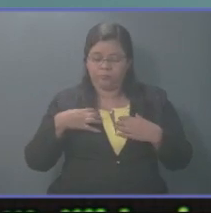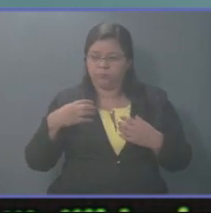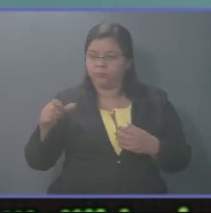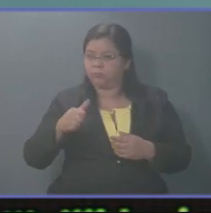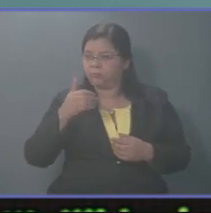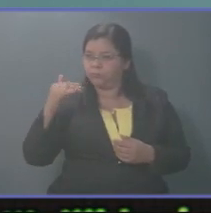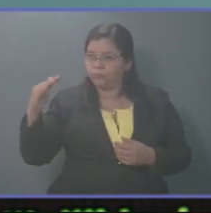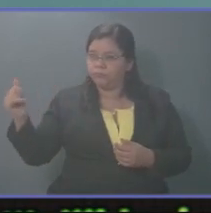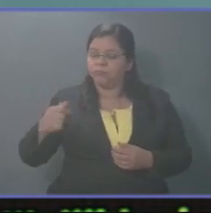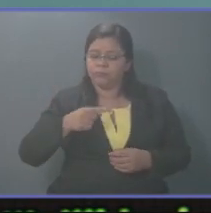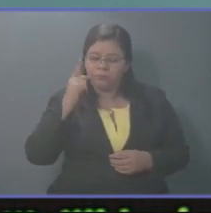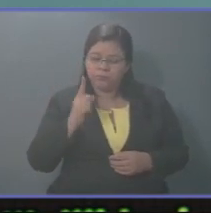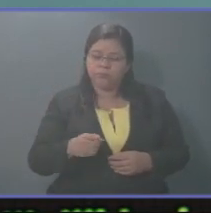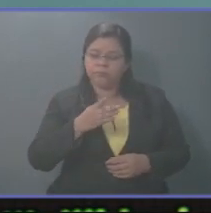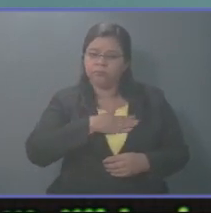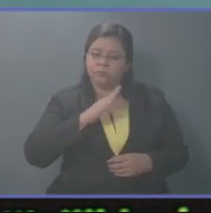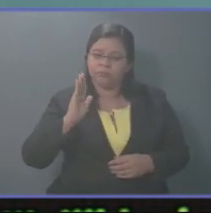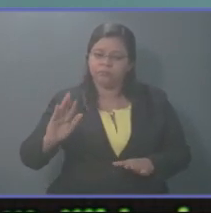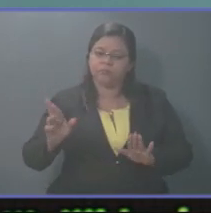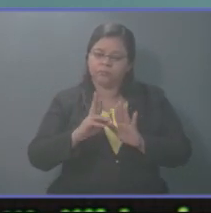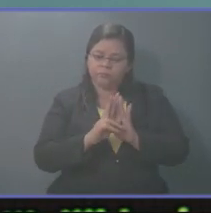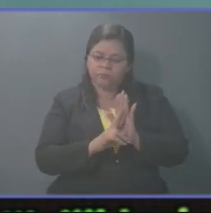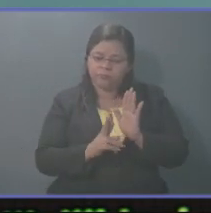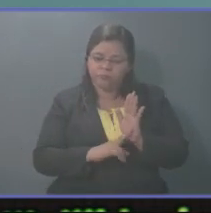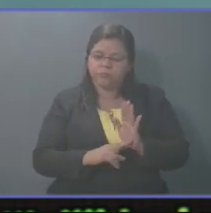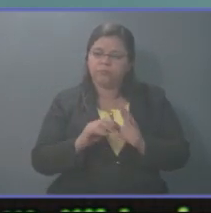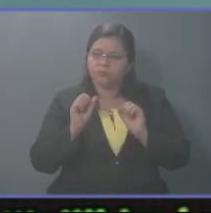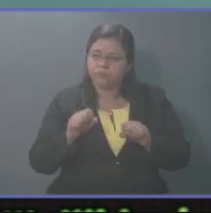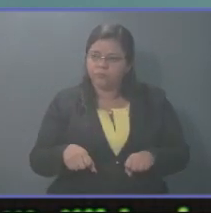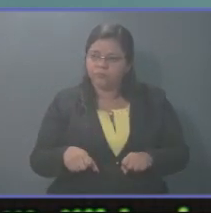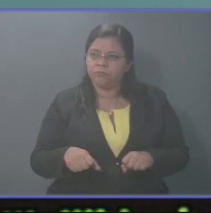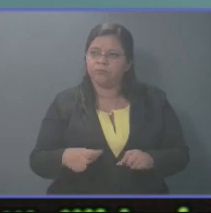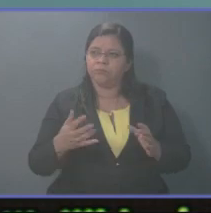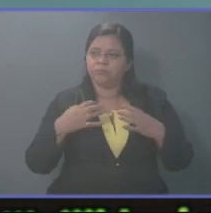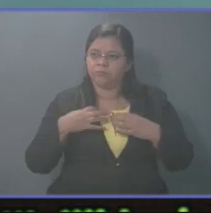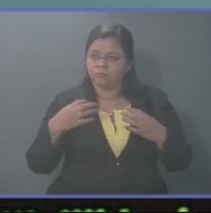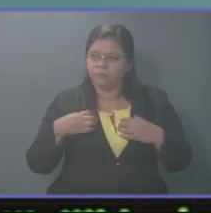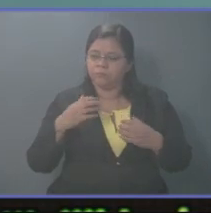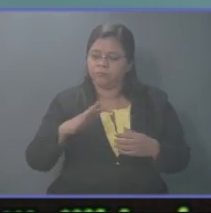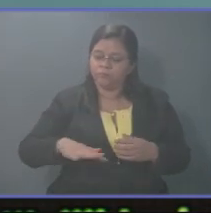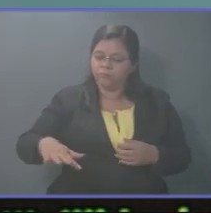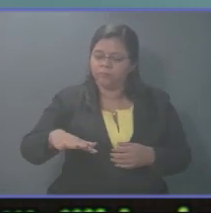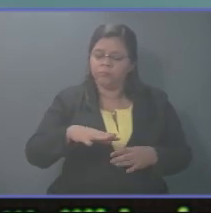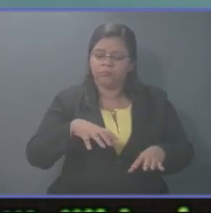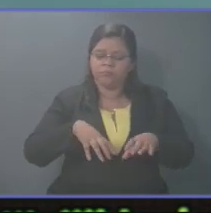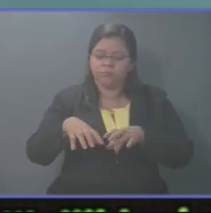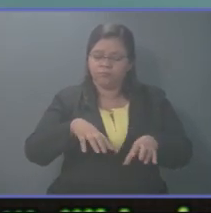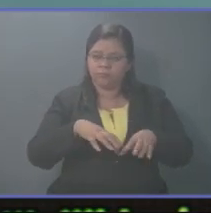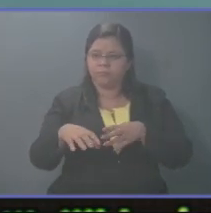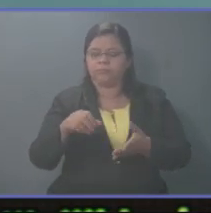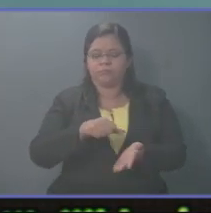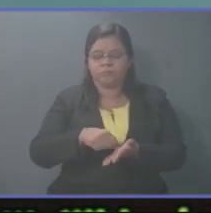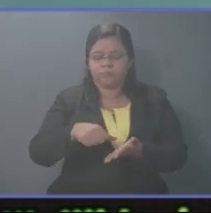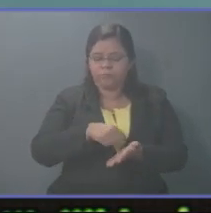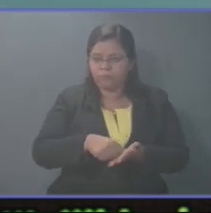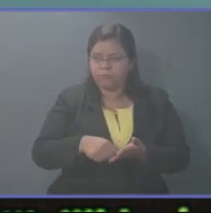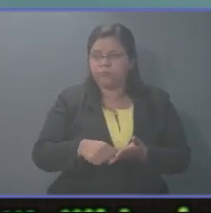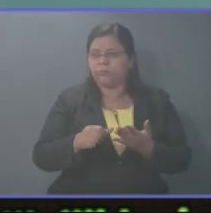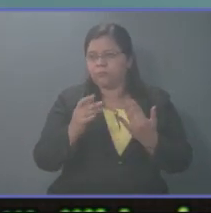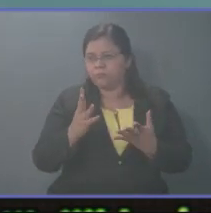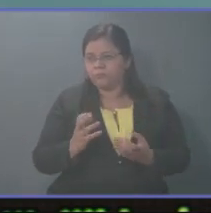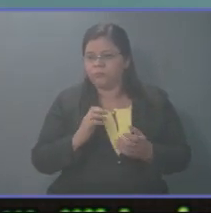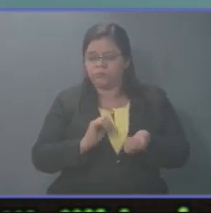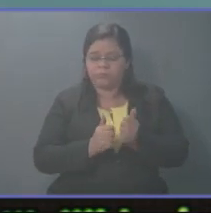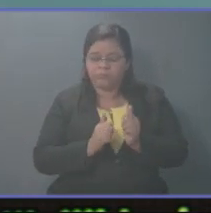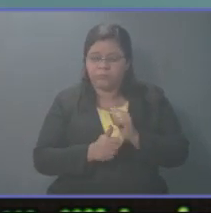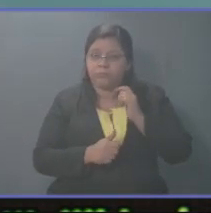les exige cumplir con el requisito de ser residente en la circunscripción departamental o municipal por la cual pretenden